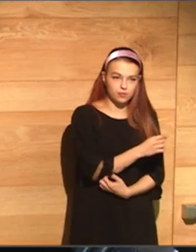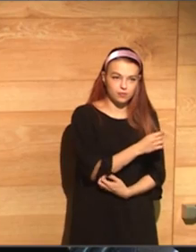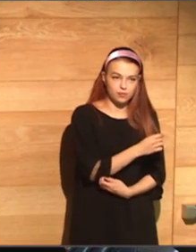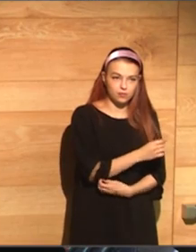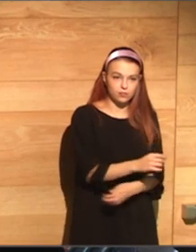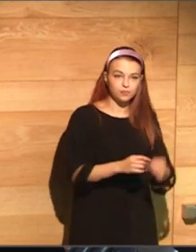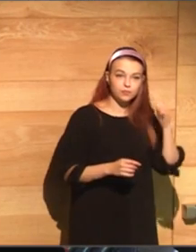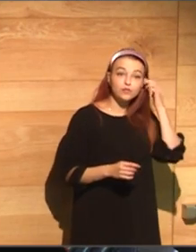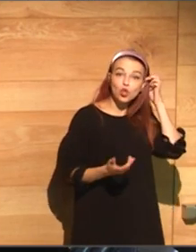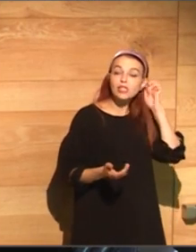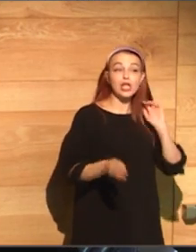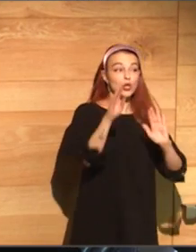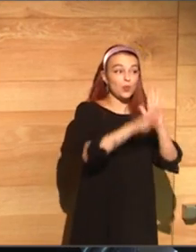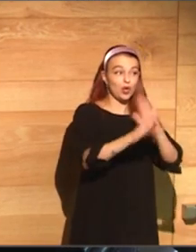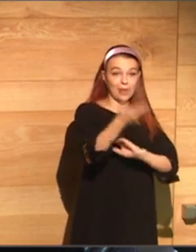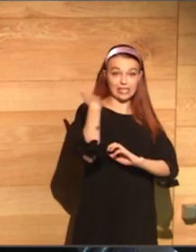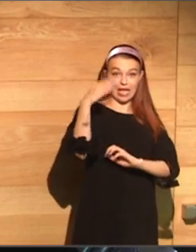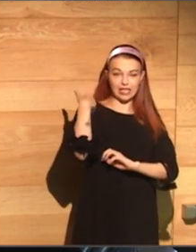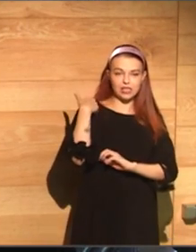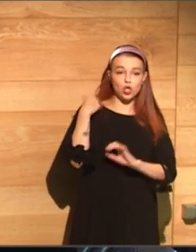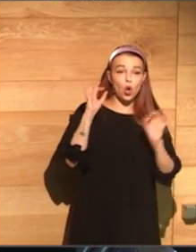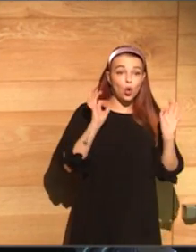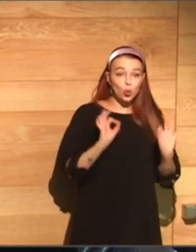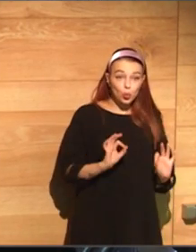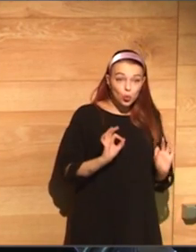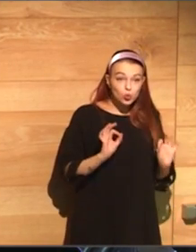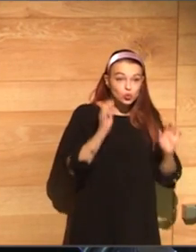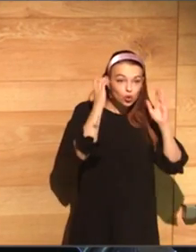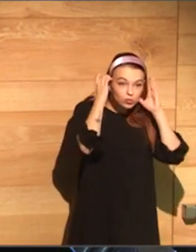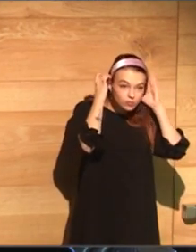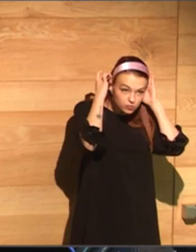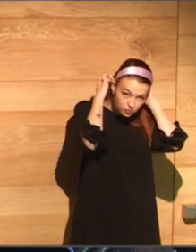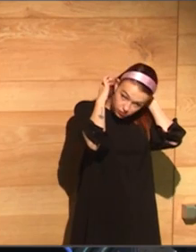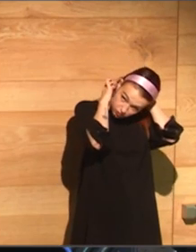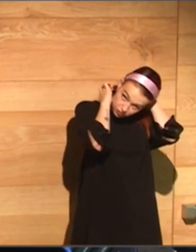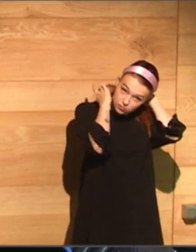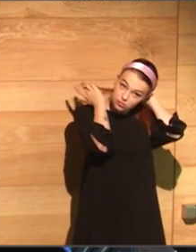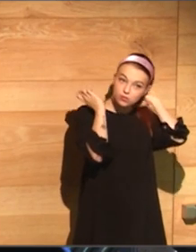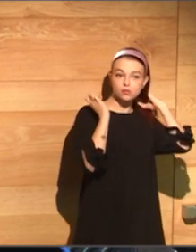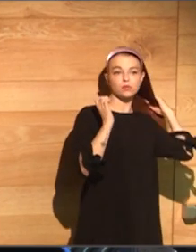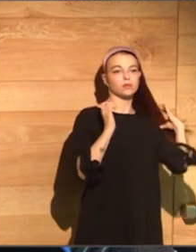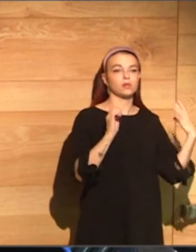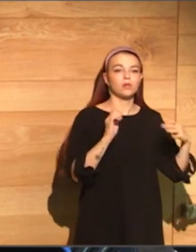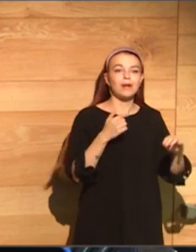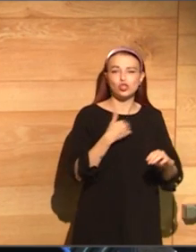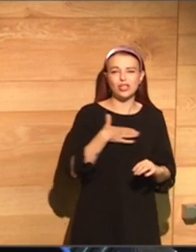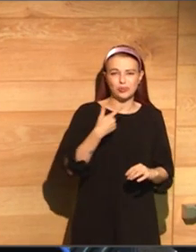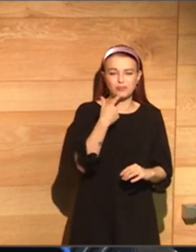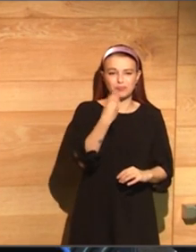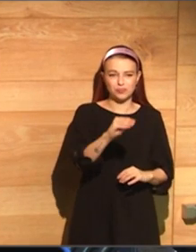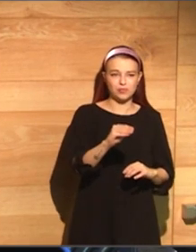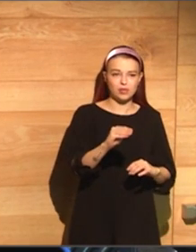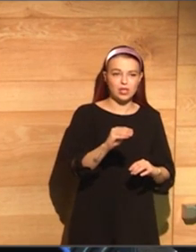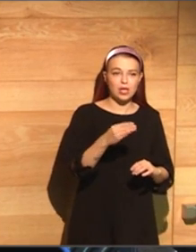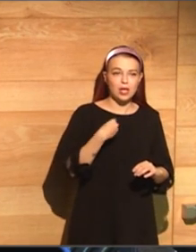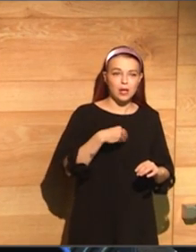anteriores de Todopoderoso nos habíamos quedado a punto de un ¿Puedo momento... decir una cosa? Sí, sí, sí. No os compréis